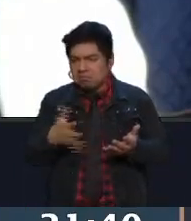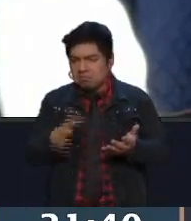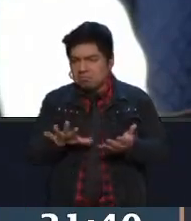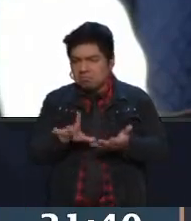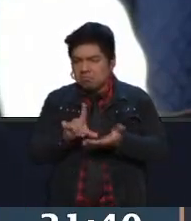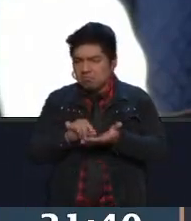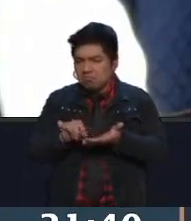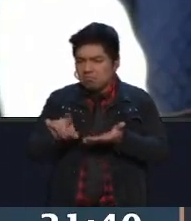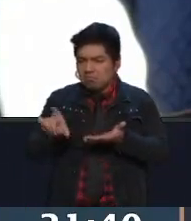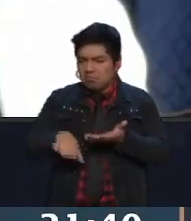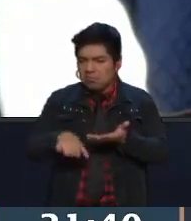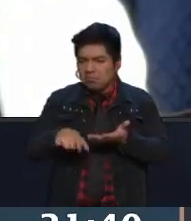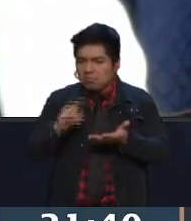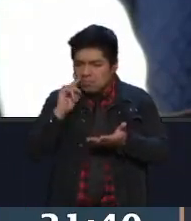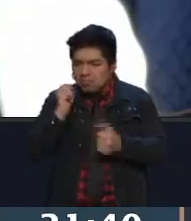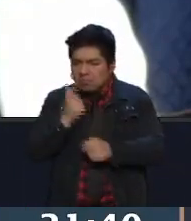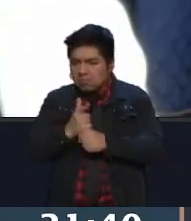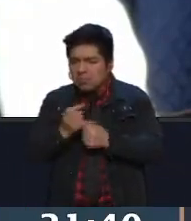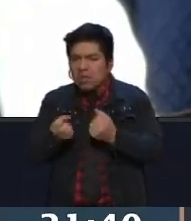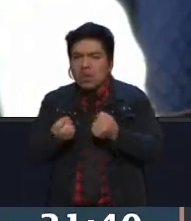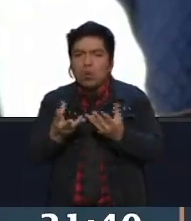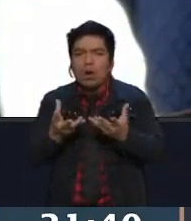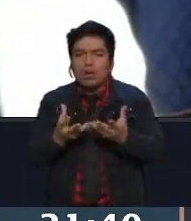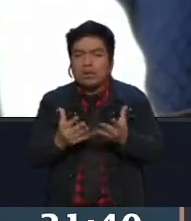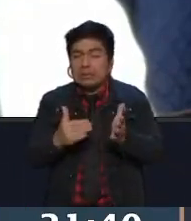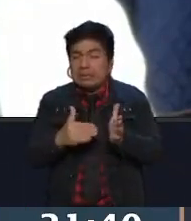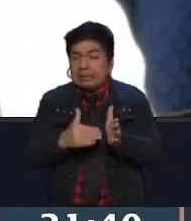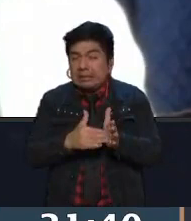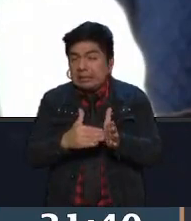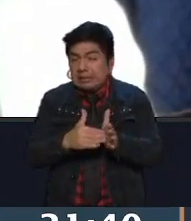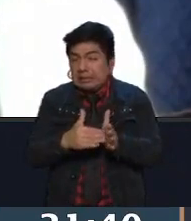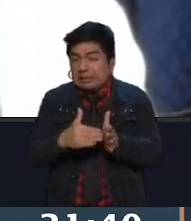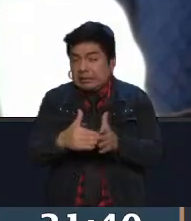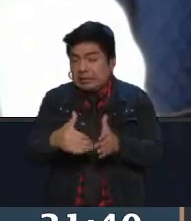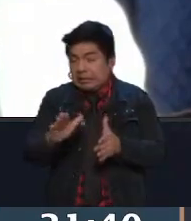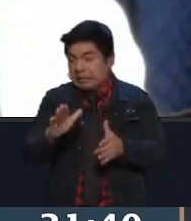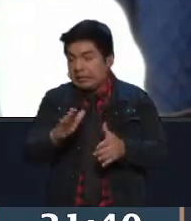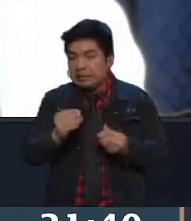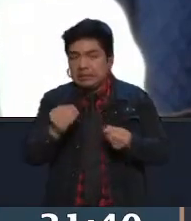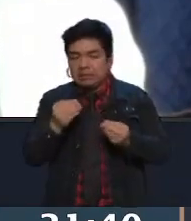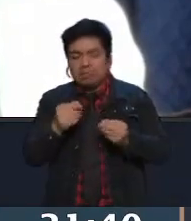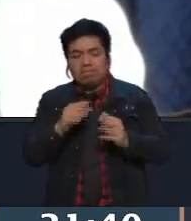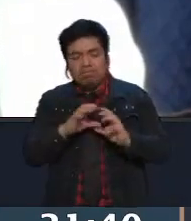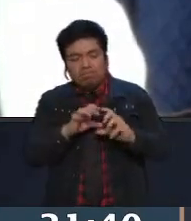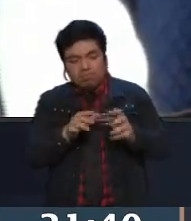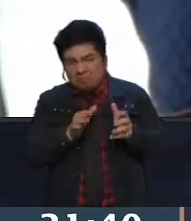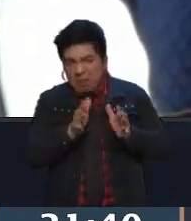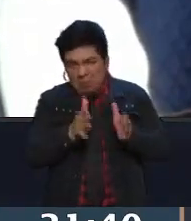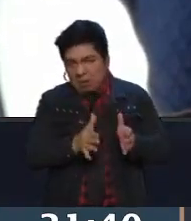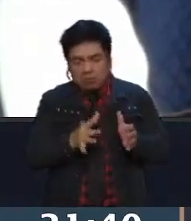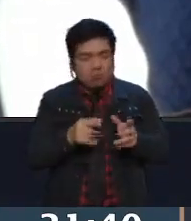han identificado que vienen del extranjero? Son millones, pero analizamos una primera tanda,